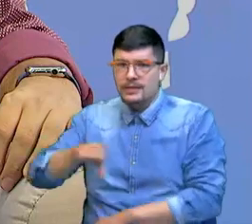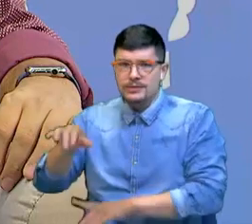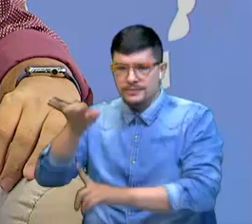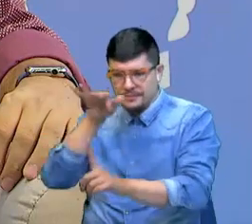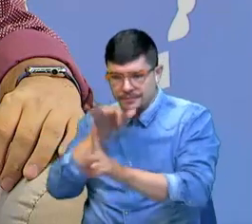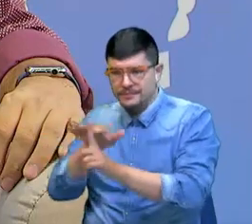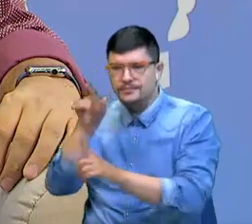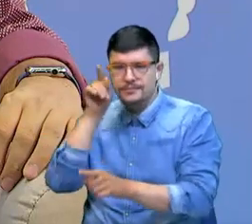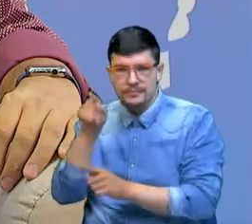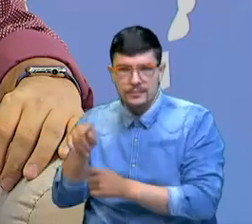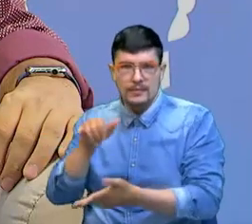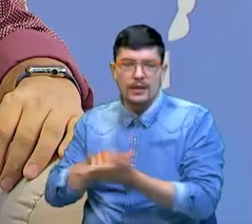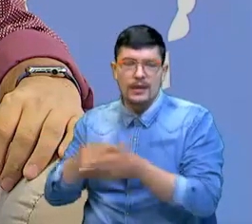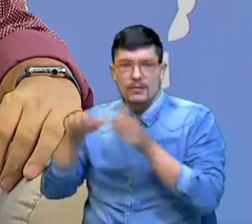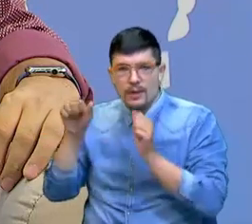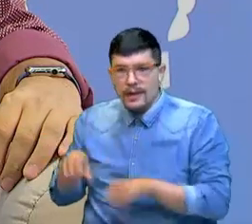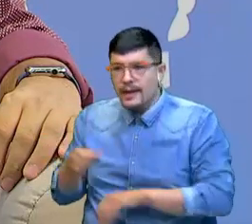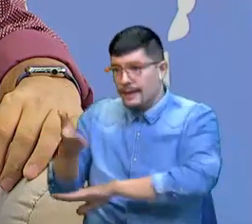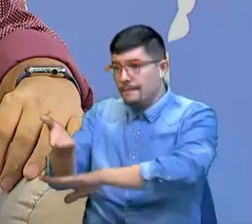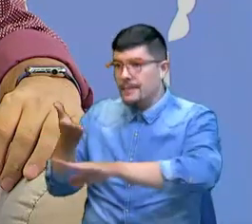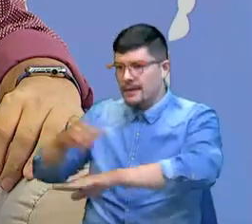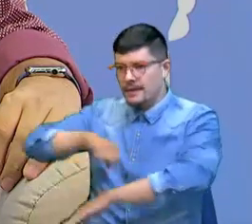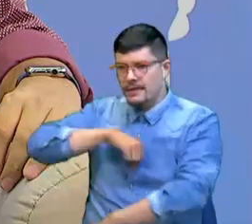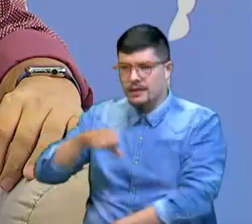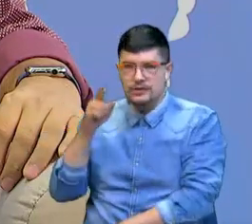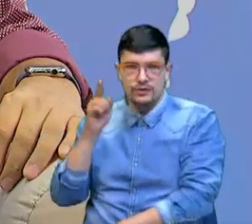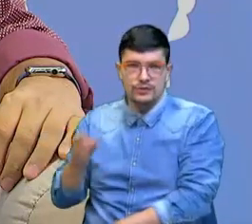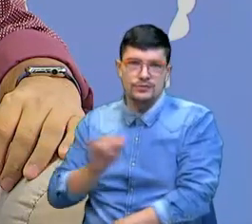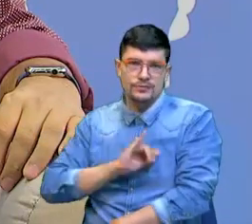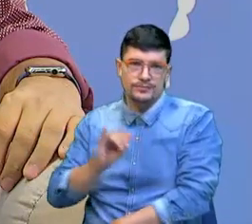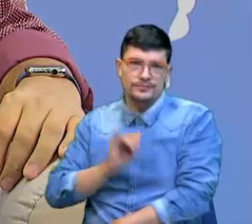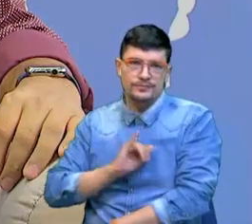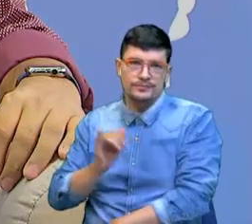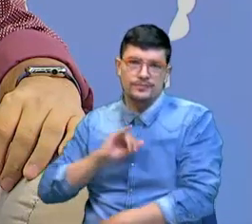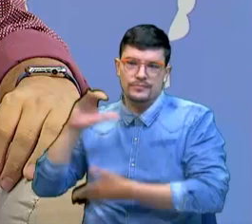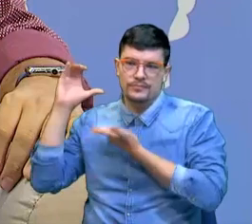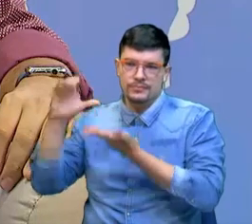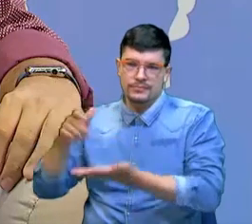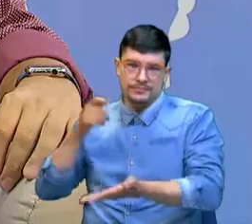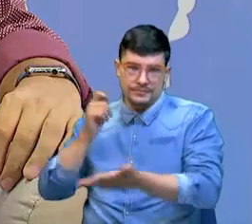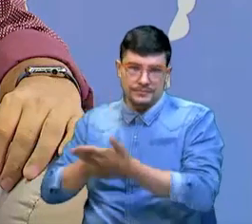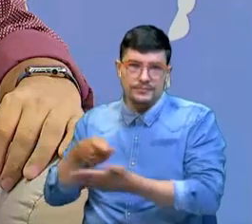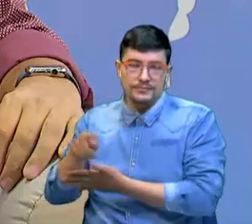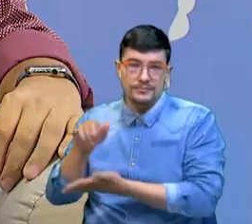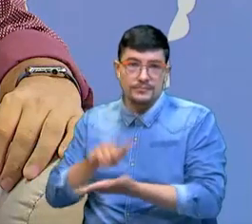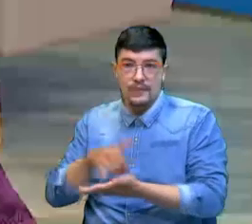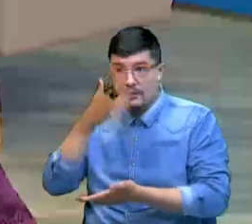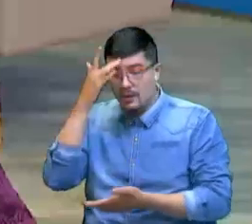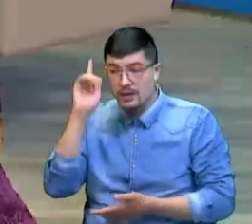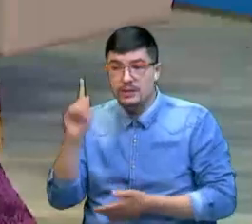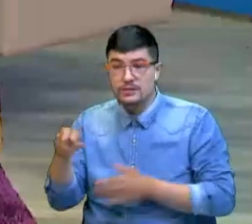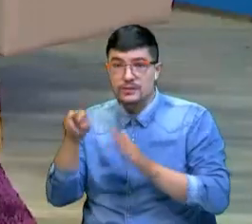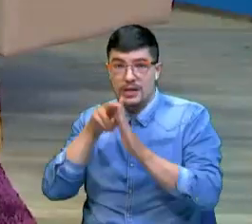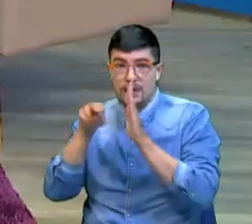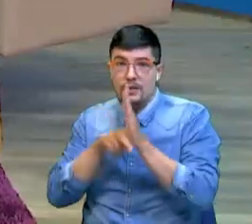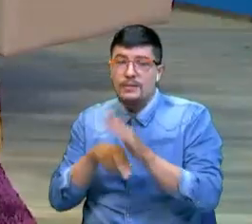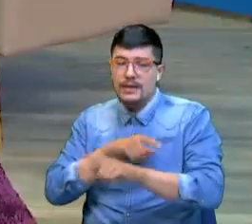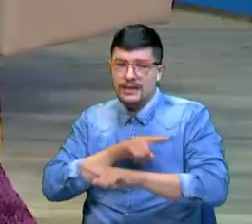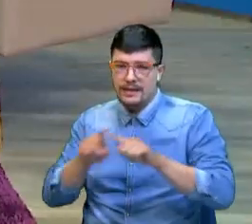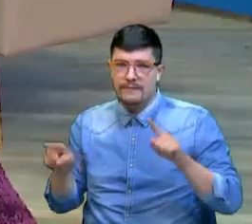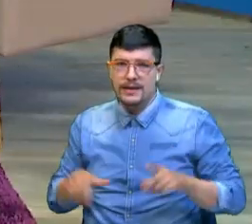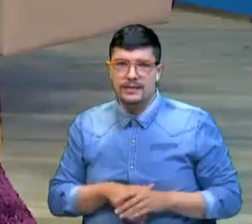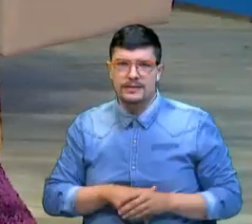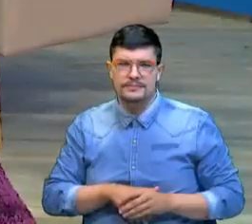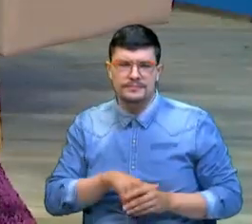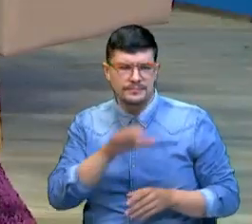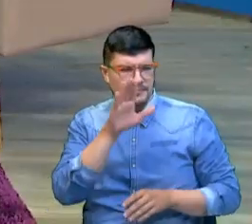incidencia, es para poder reclamar la indemnización por incapacidad permanente parcial. Porque aquí sí la regla sería distinta.